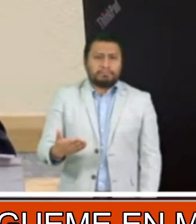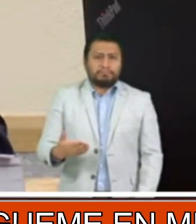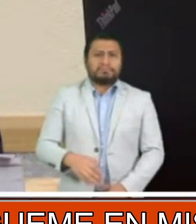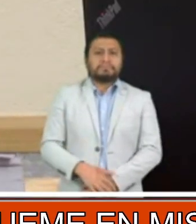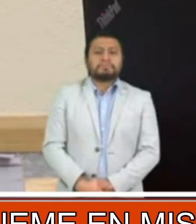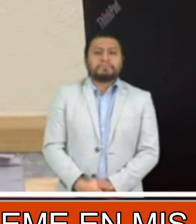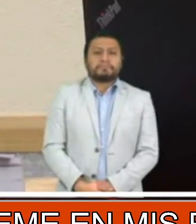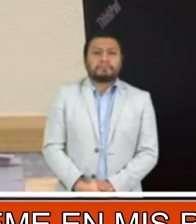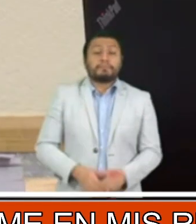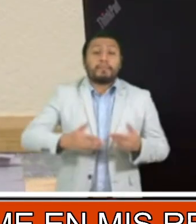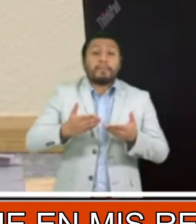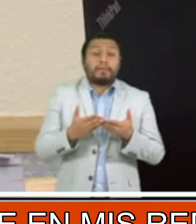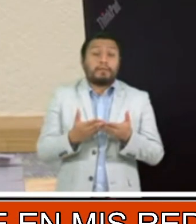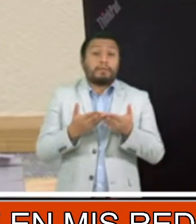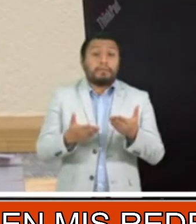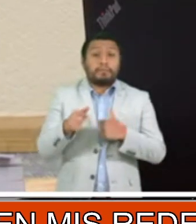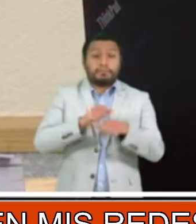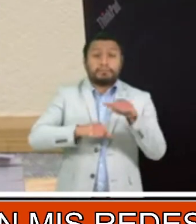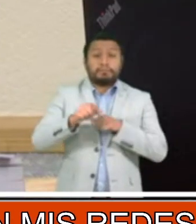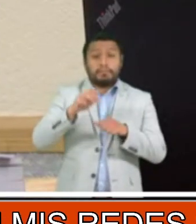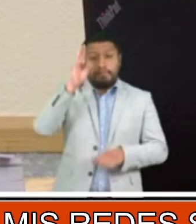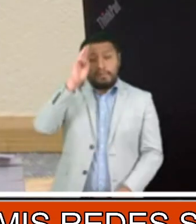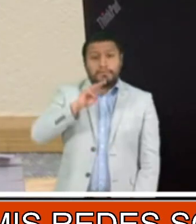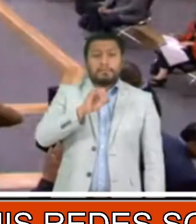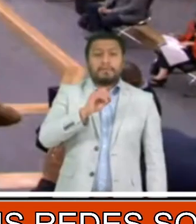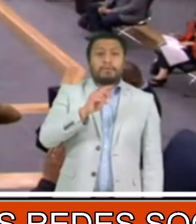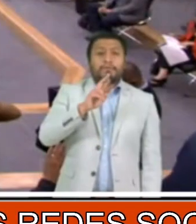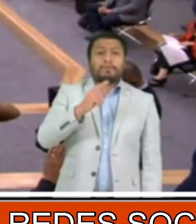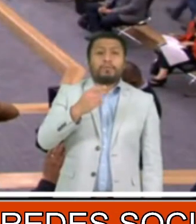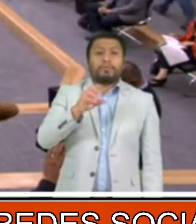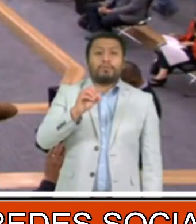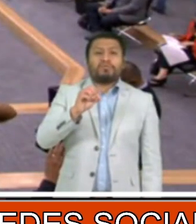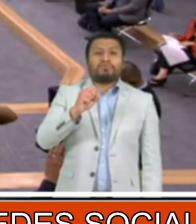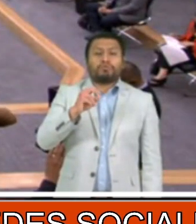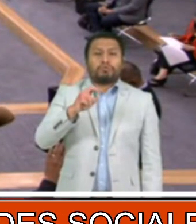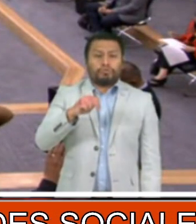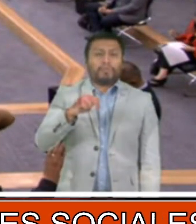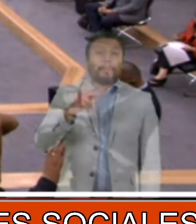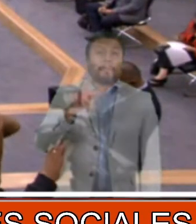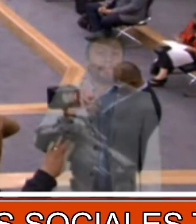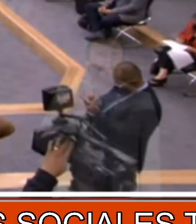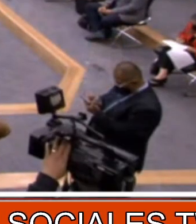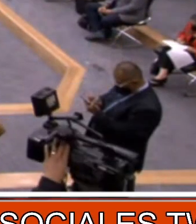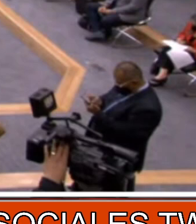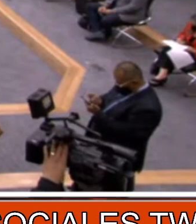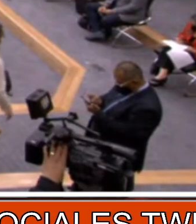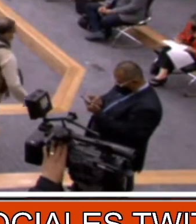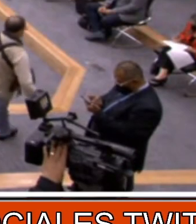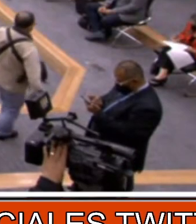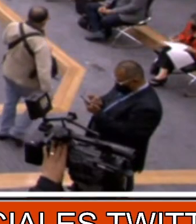Tiene ahora la palabra el maestro Víctor Hugo Sondón, señor representante del PAN. Muchas gracias,